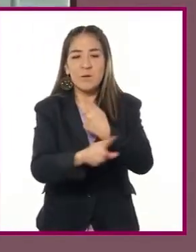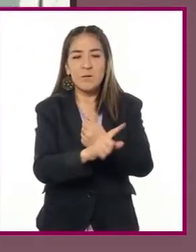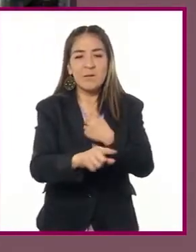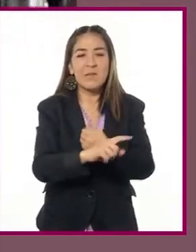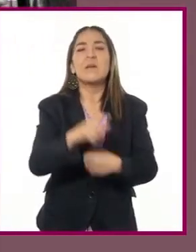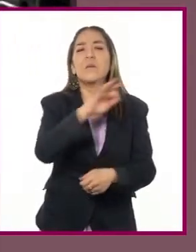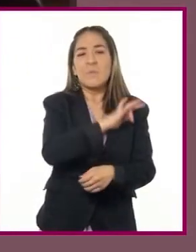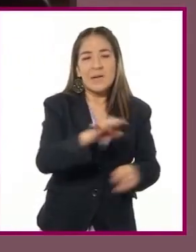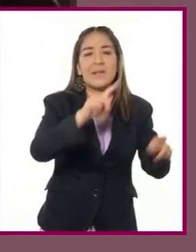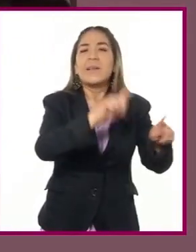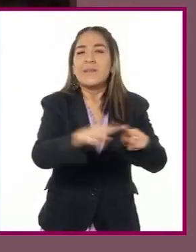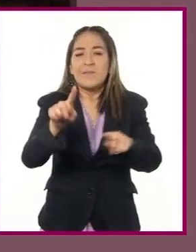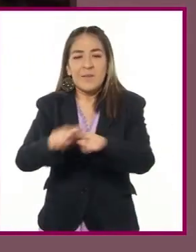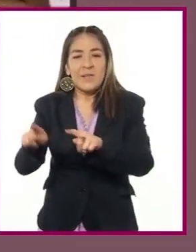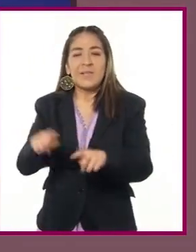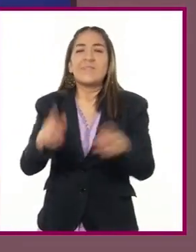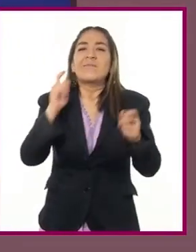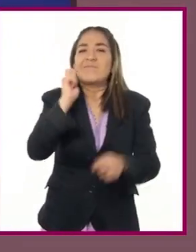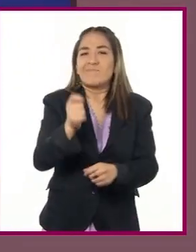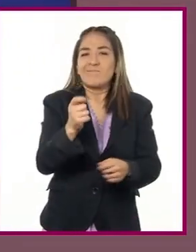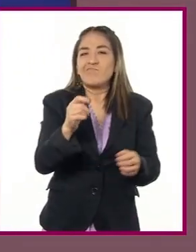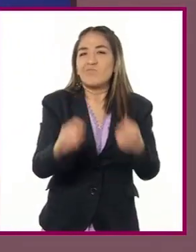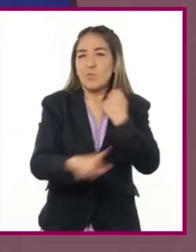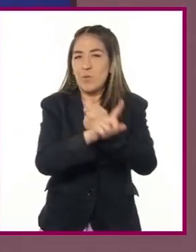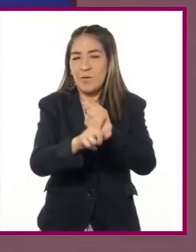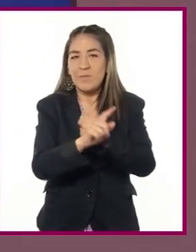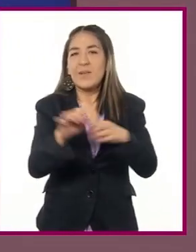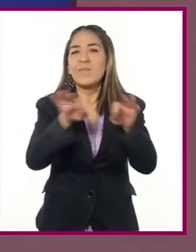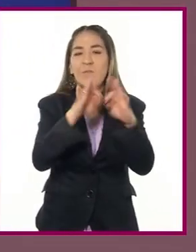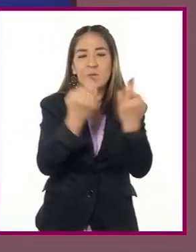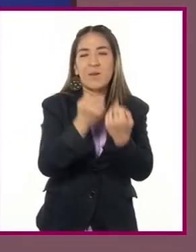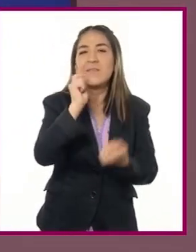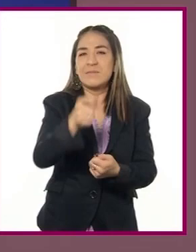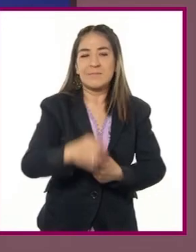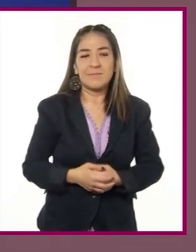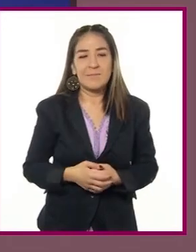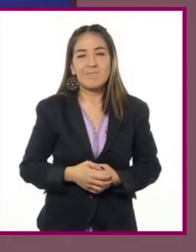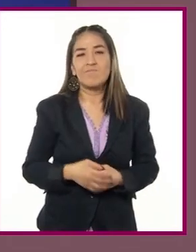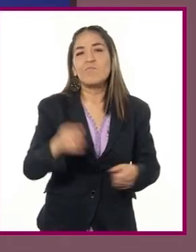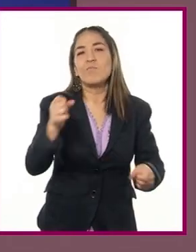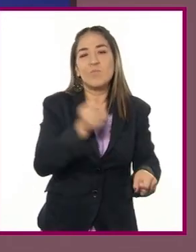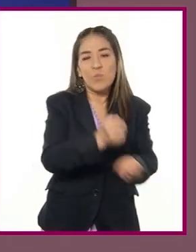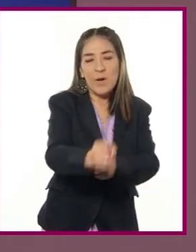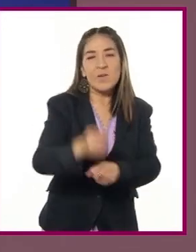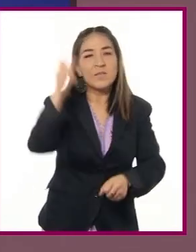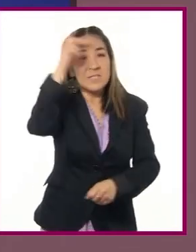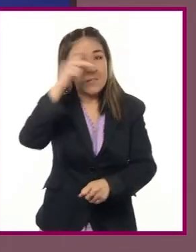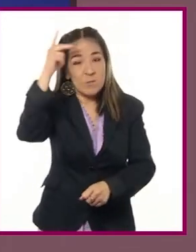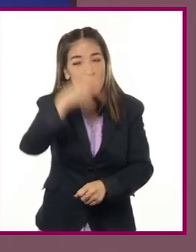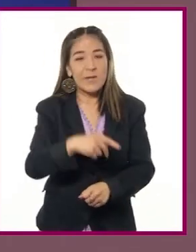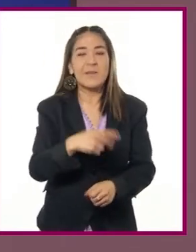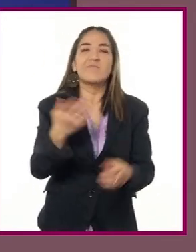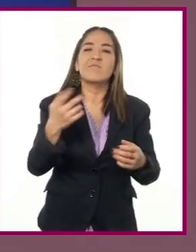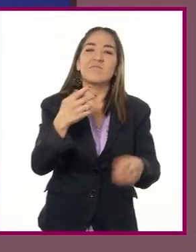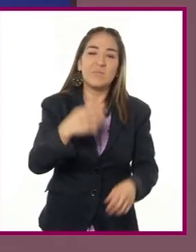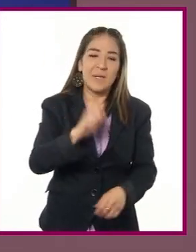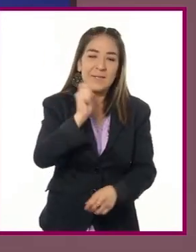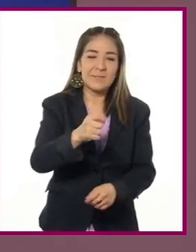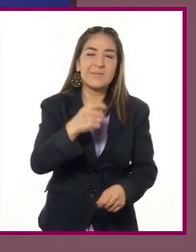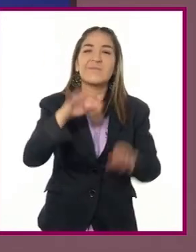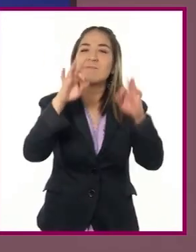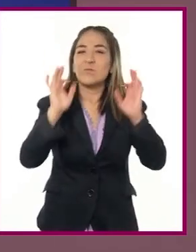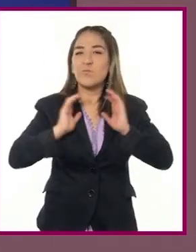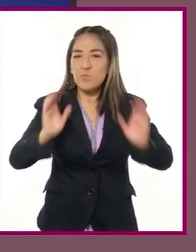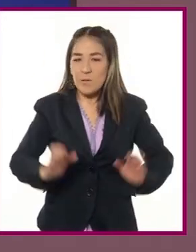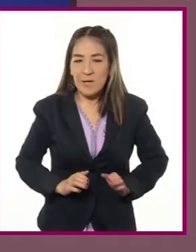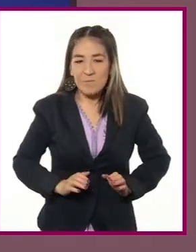tomar diferentes formas, por ejemplo, violencia psicológica, violencia física, violencia